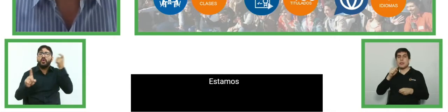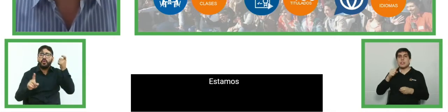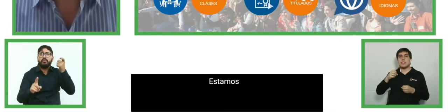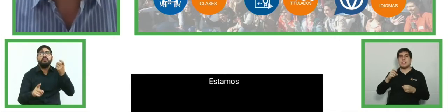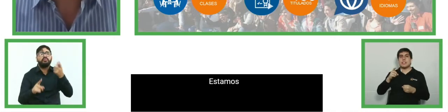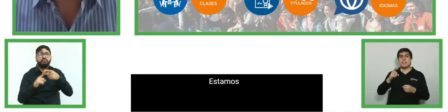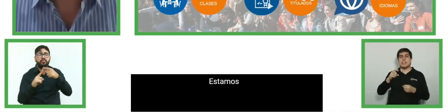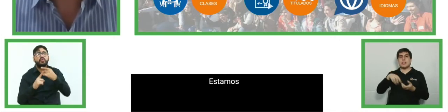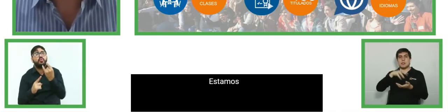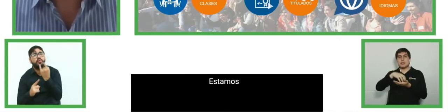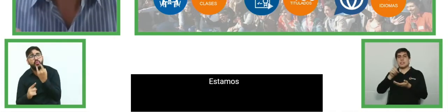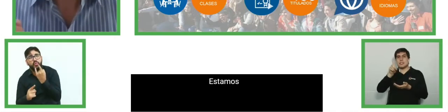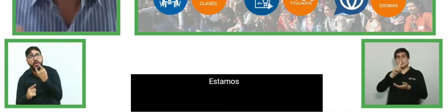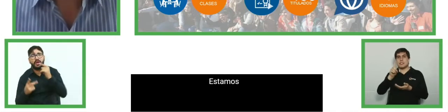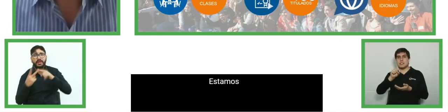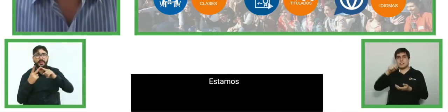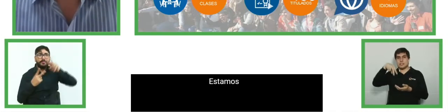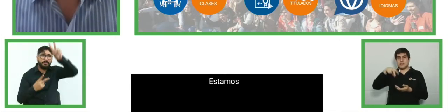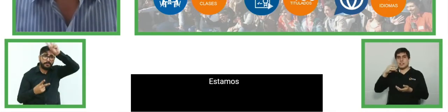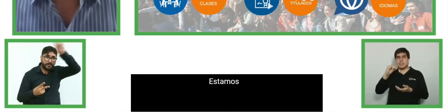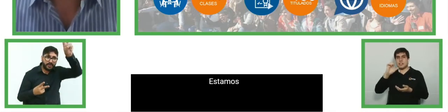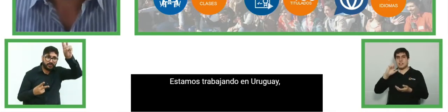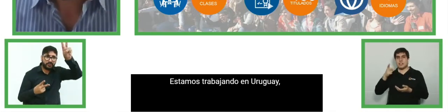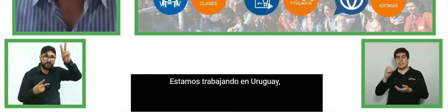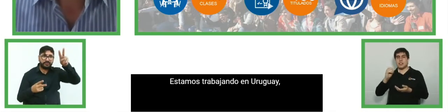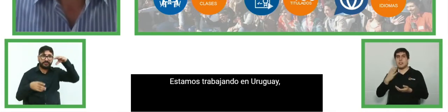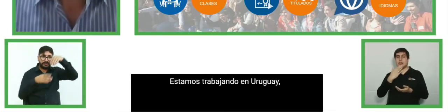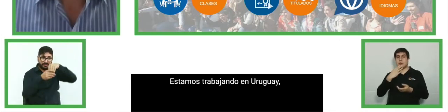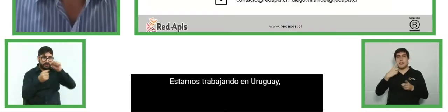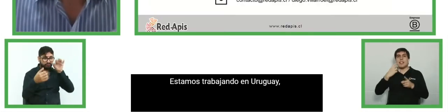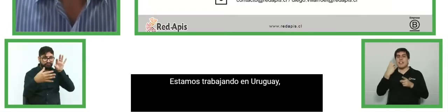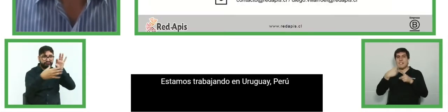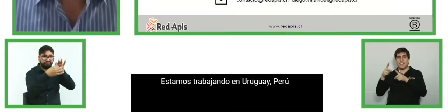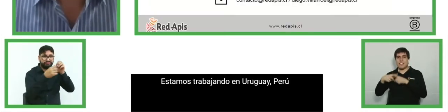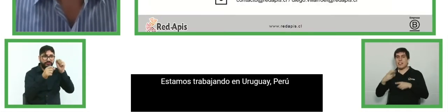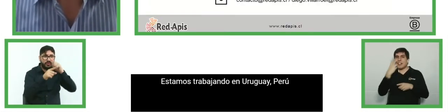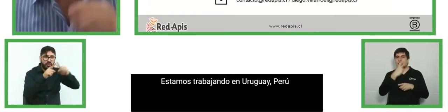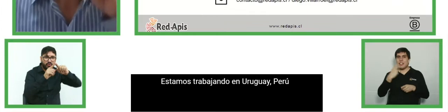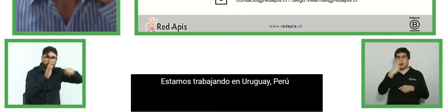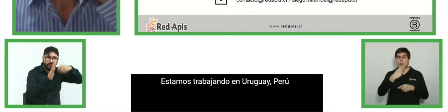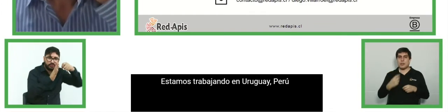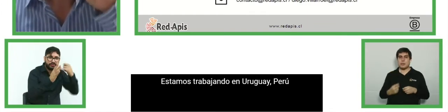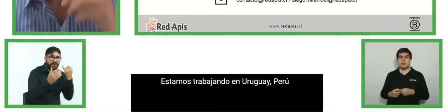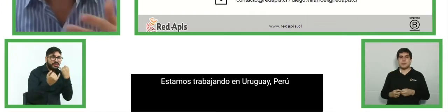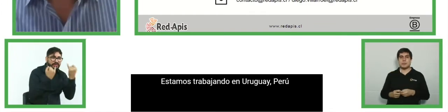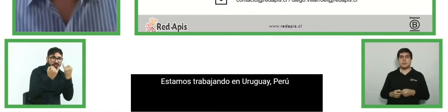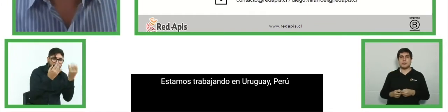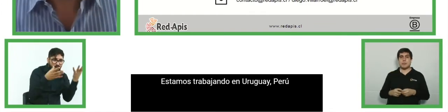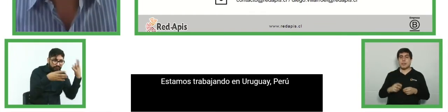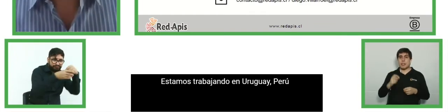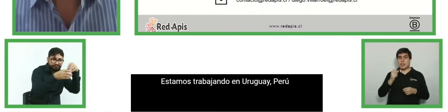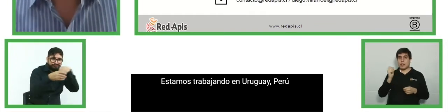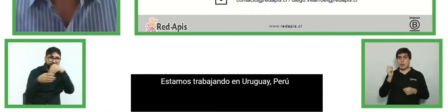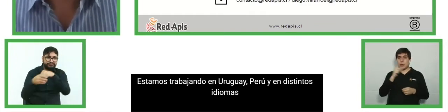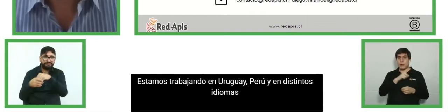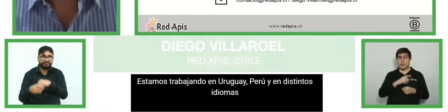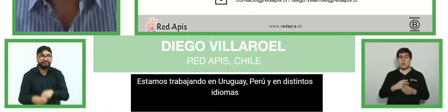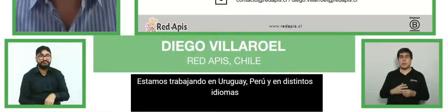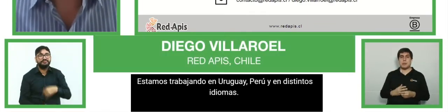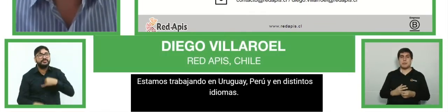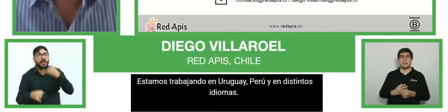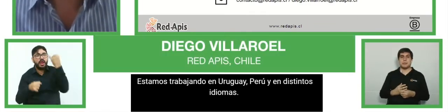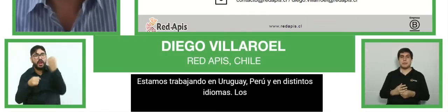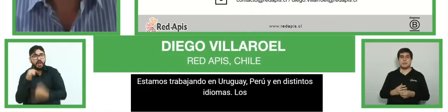distintos idiomas. ¿Ya? Así que avancemos a lo siguiente. Y para ir cerrando, bueno, ¿cuáles han sido los factores de